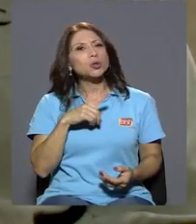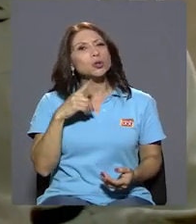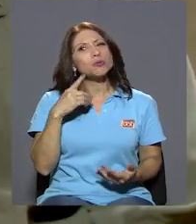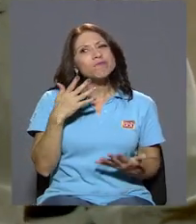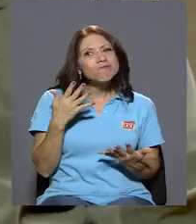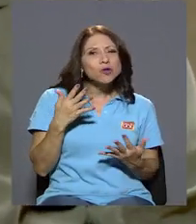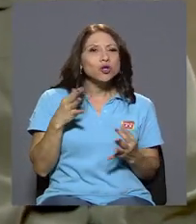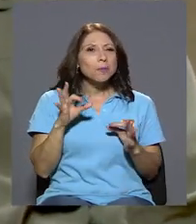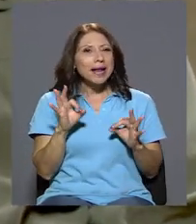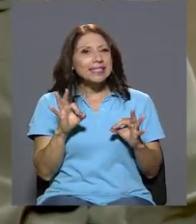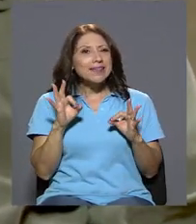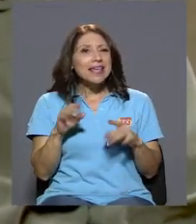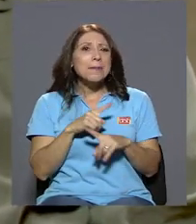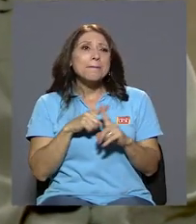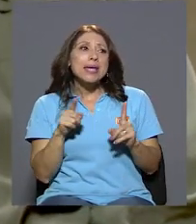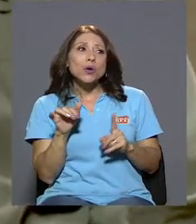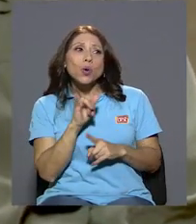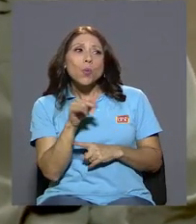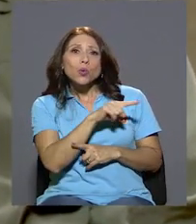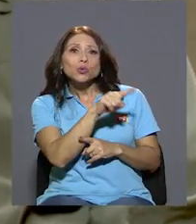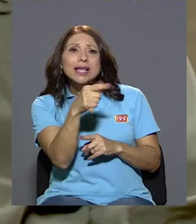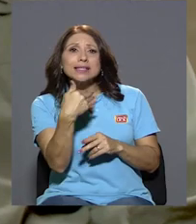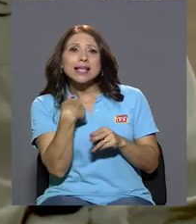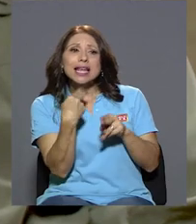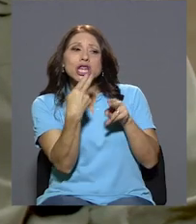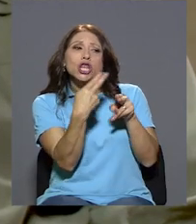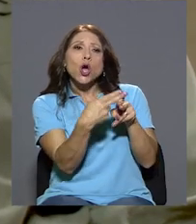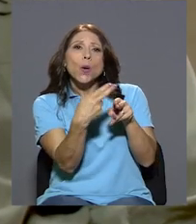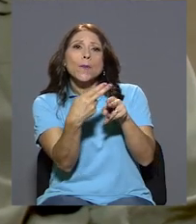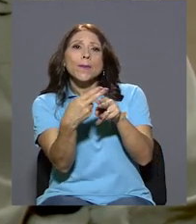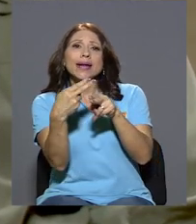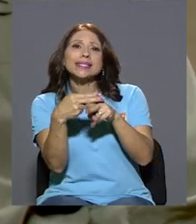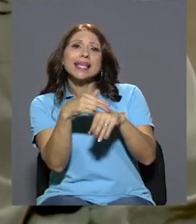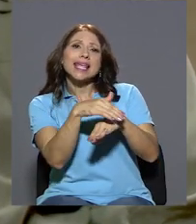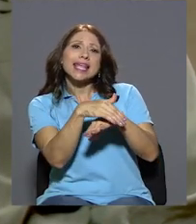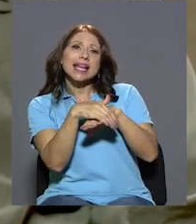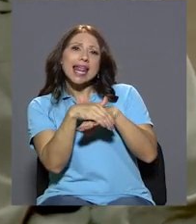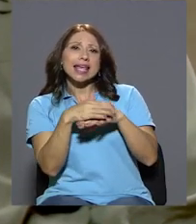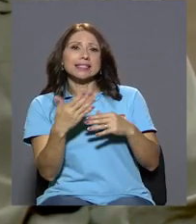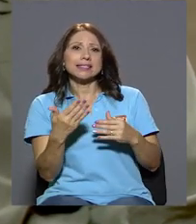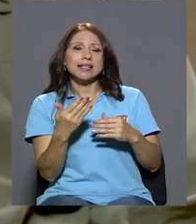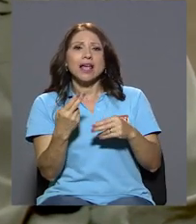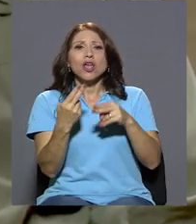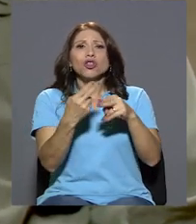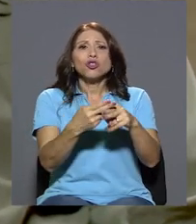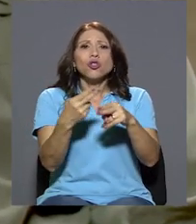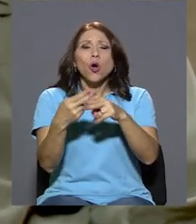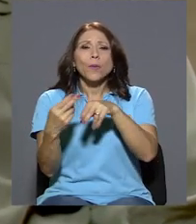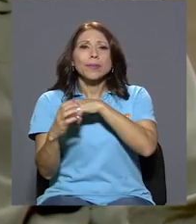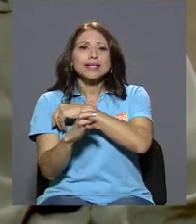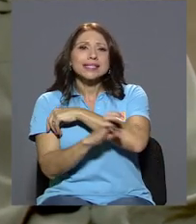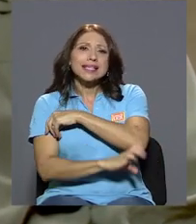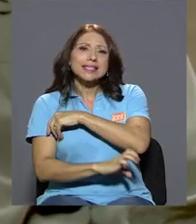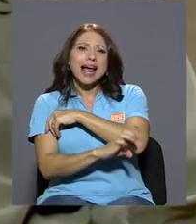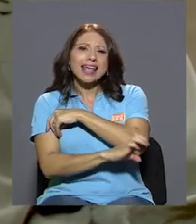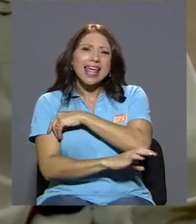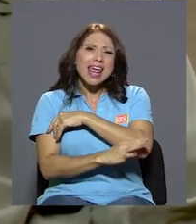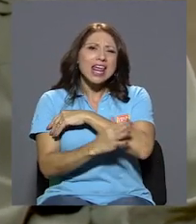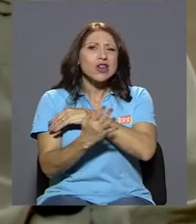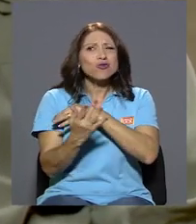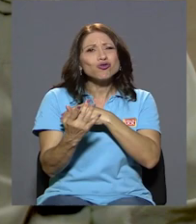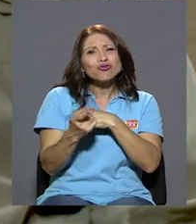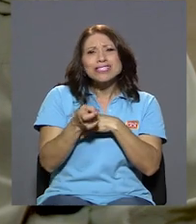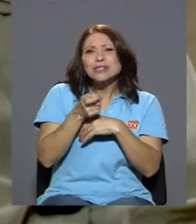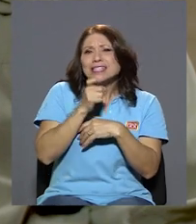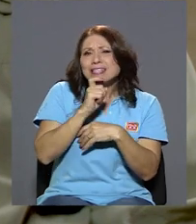pasa es que como ustedes tienen nombres en inglés nombres extranjeros entonces es